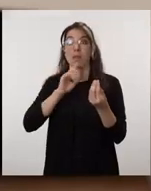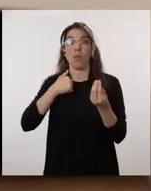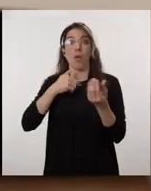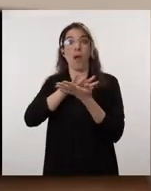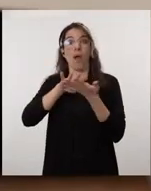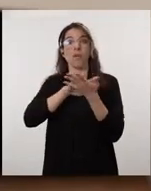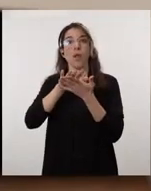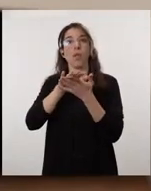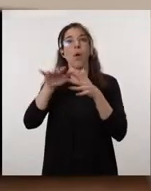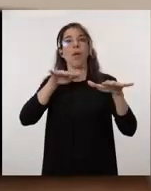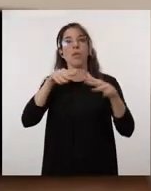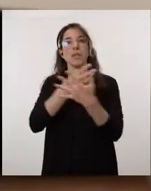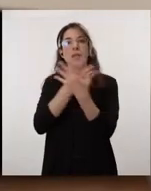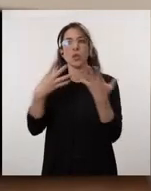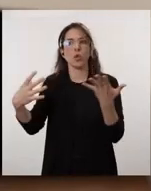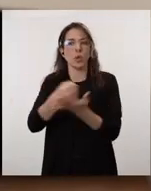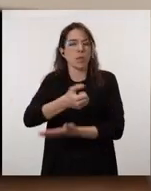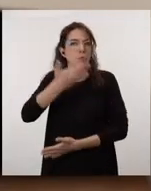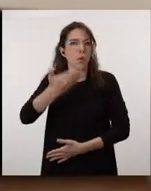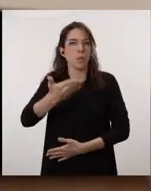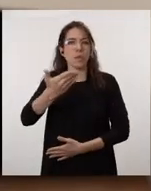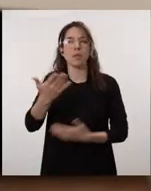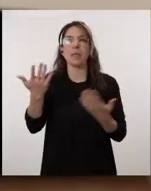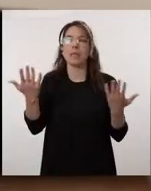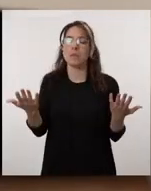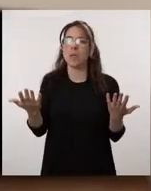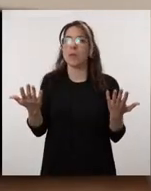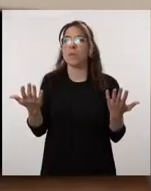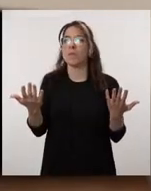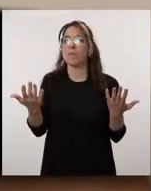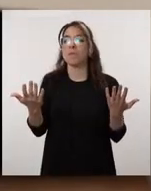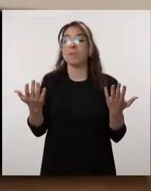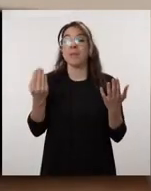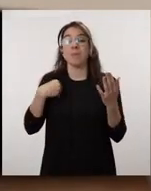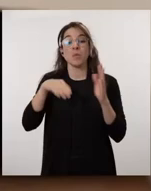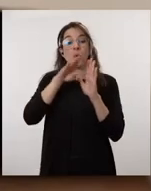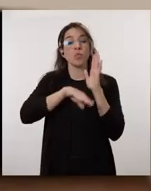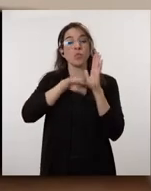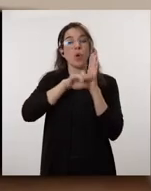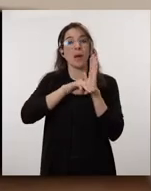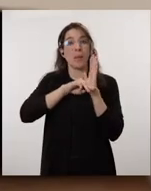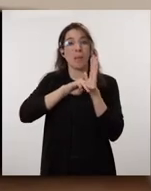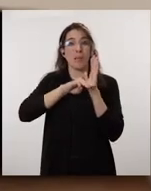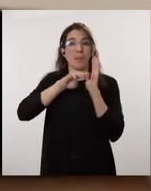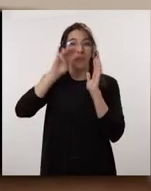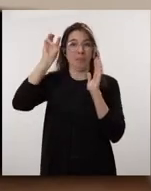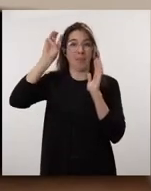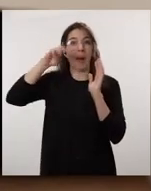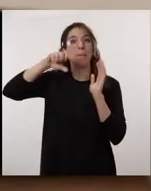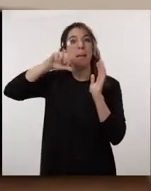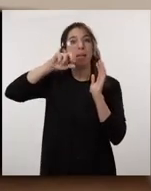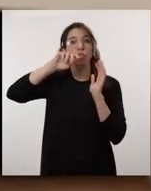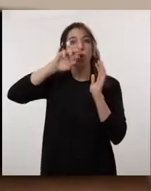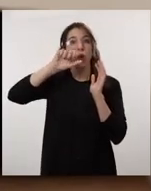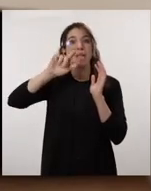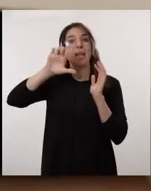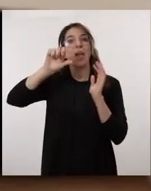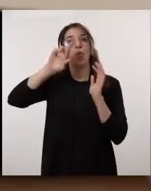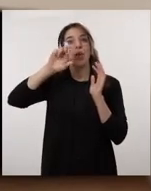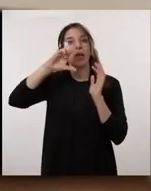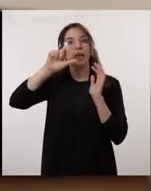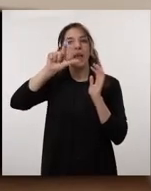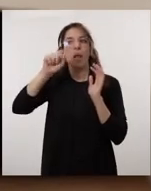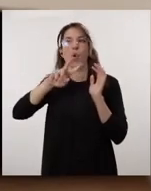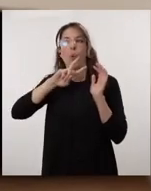acciones todas sin duda son importantes pero sí que podríamos señalar que el programa de mentores euri que ya tiene un